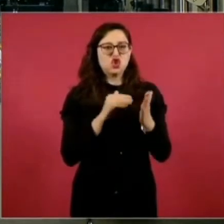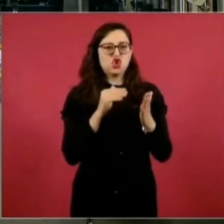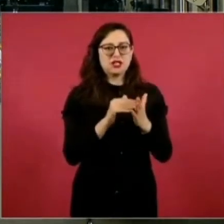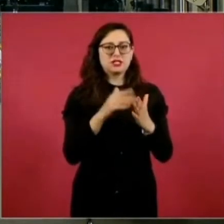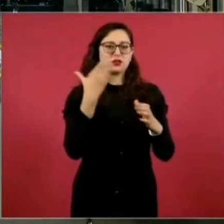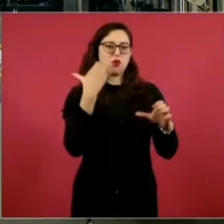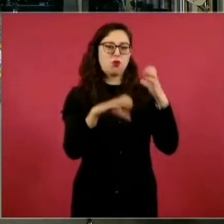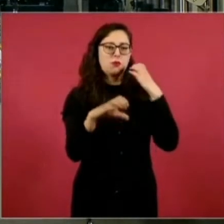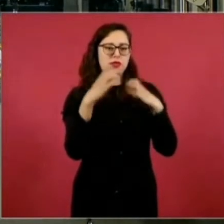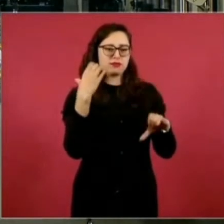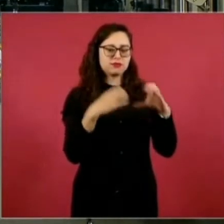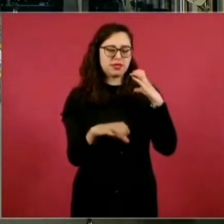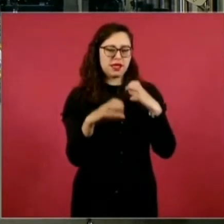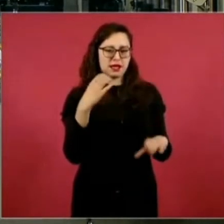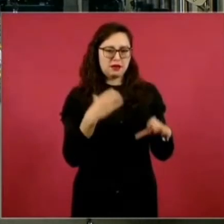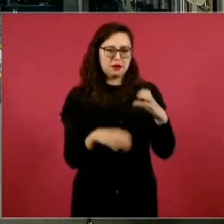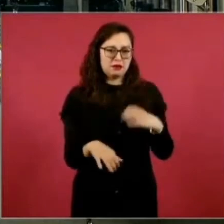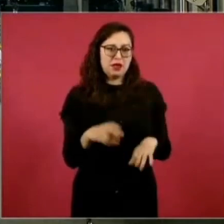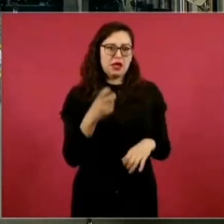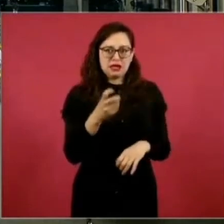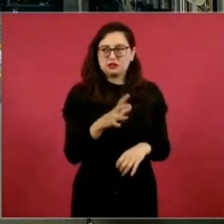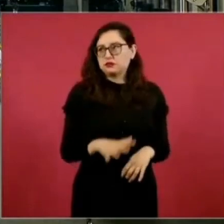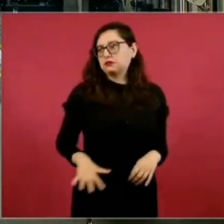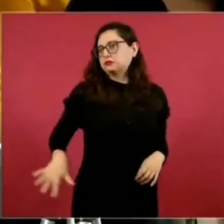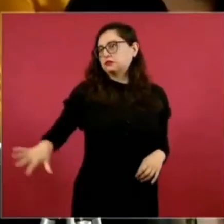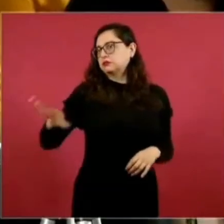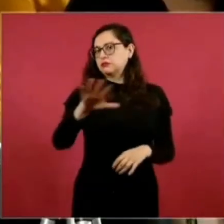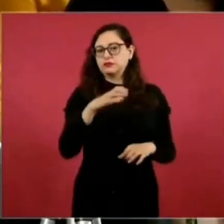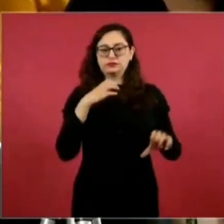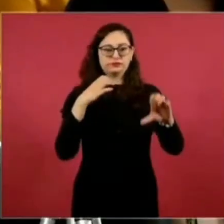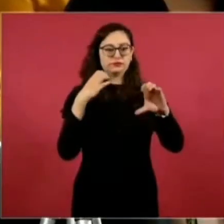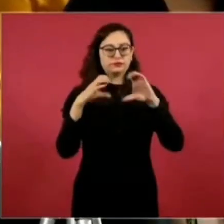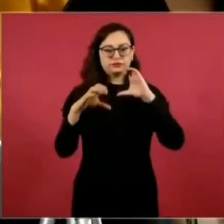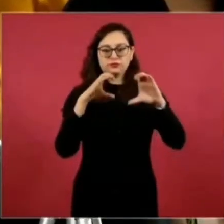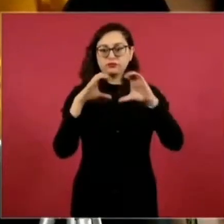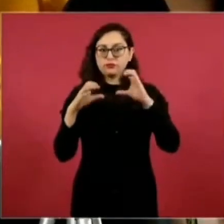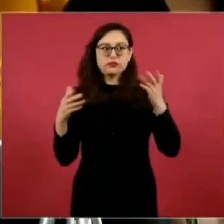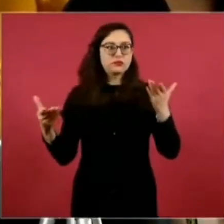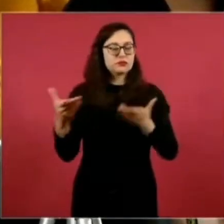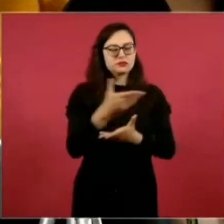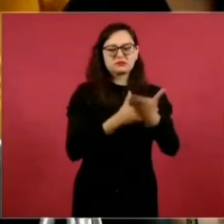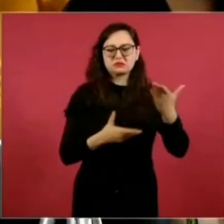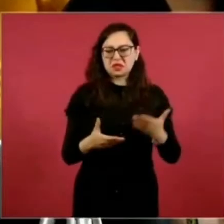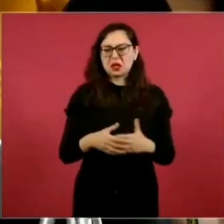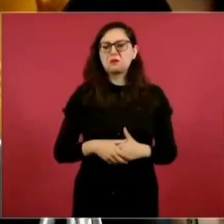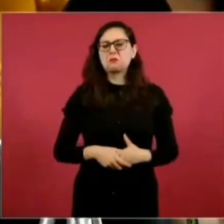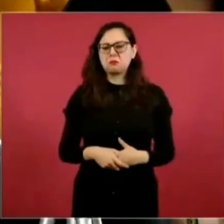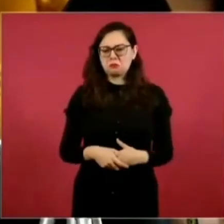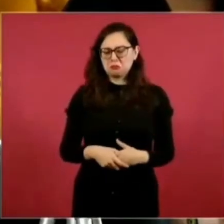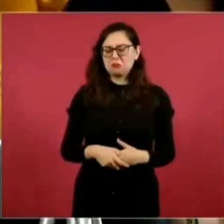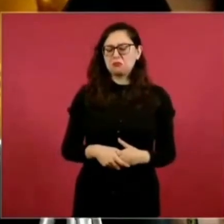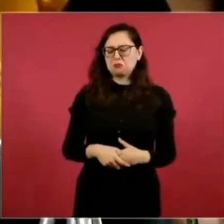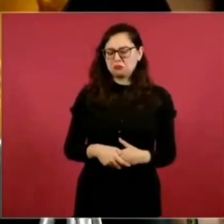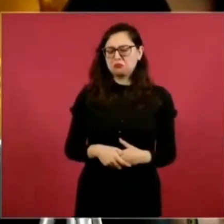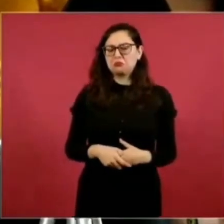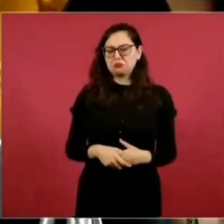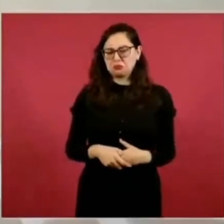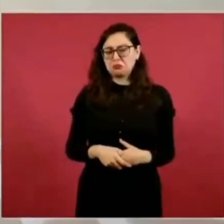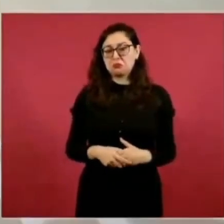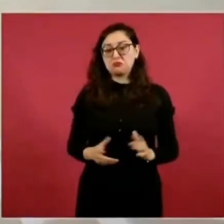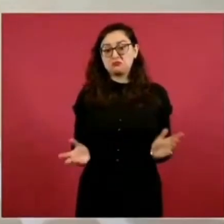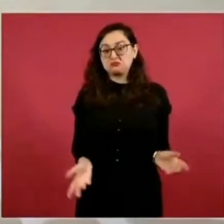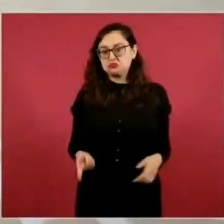televisión y el programa líder influye en la conversación entre jóvenes familias pu a mí no no me